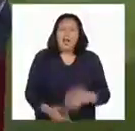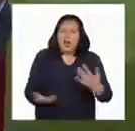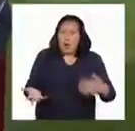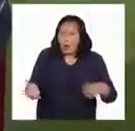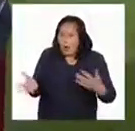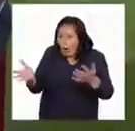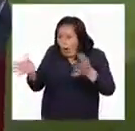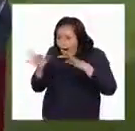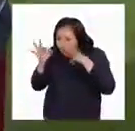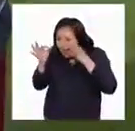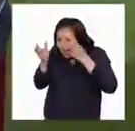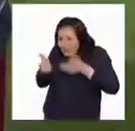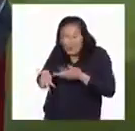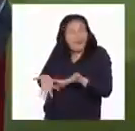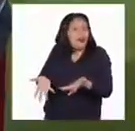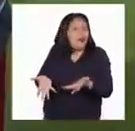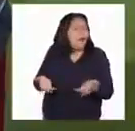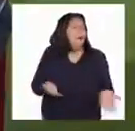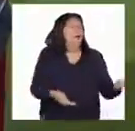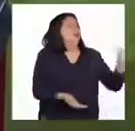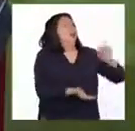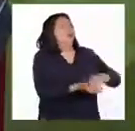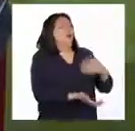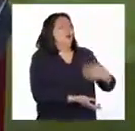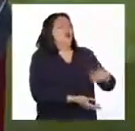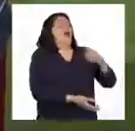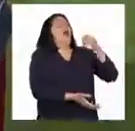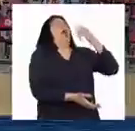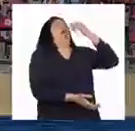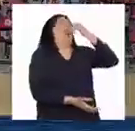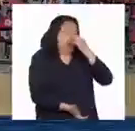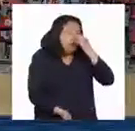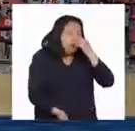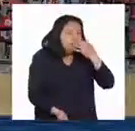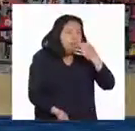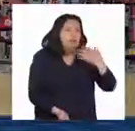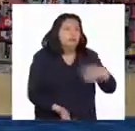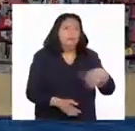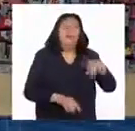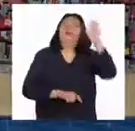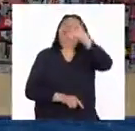¡Callejero! Aquí vamos de nuevo. ¡Achá!